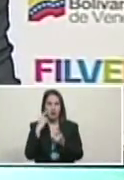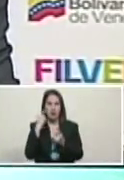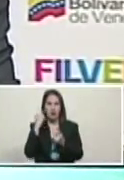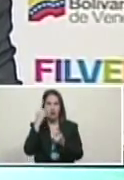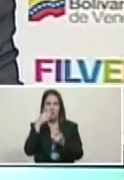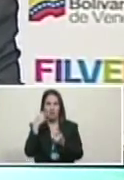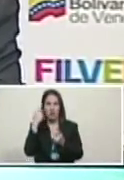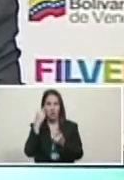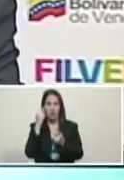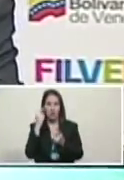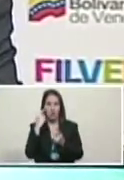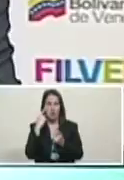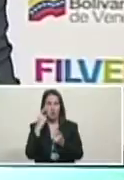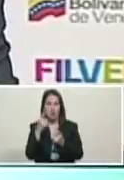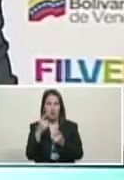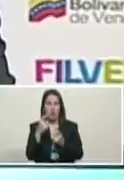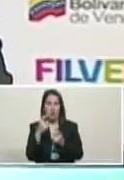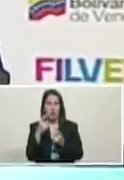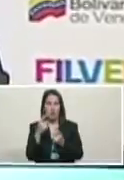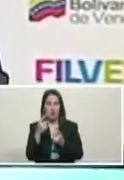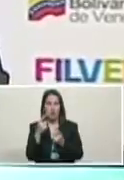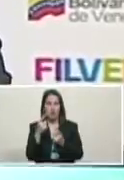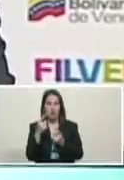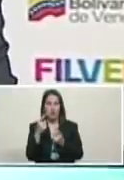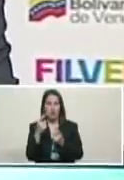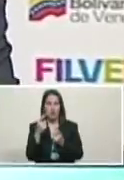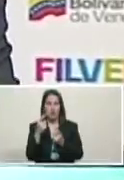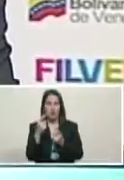en Vivo. Facebook Live.